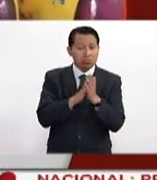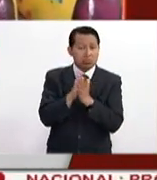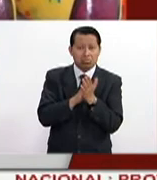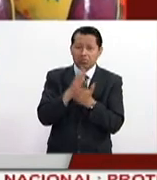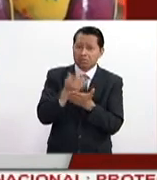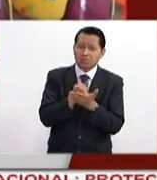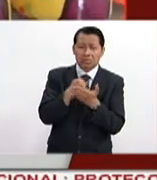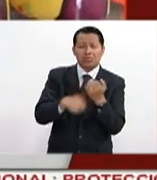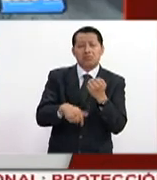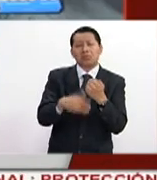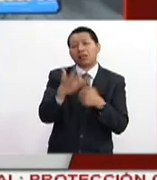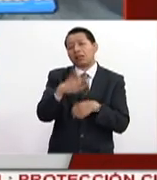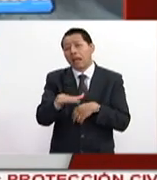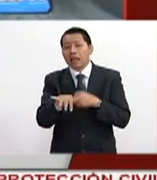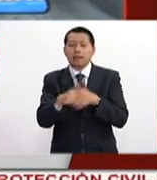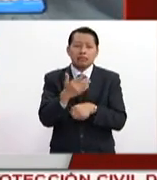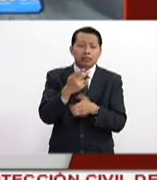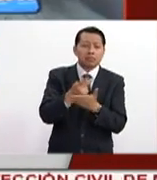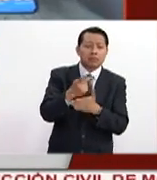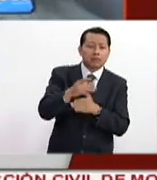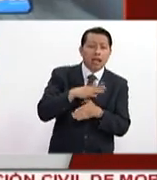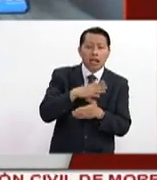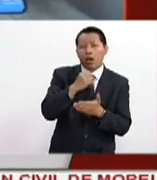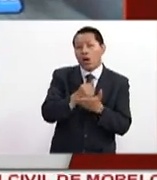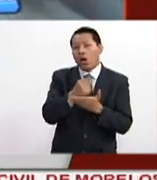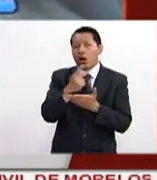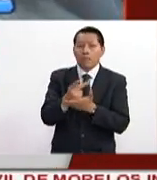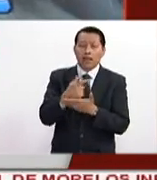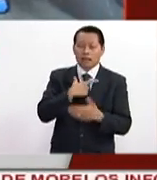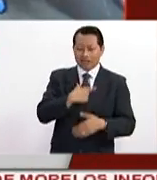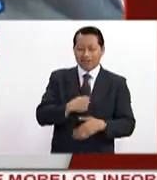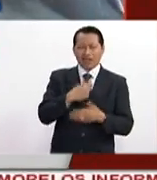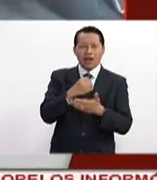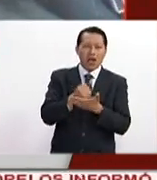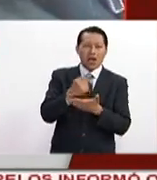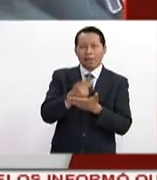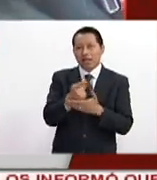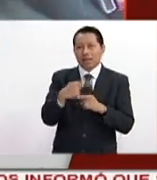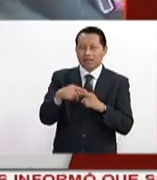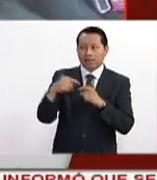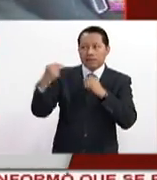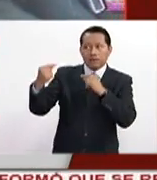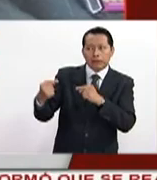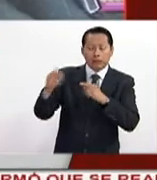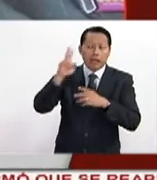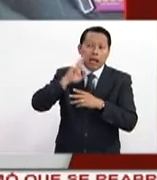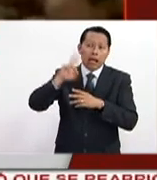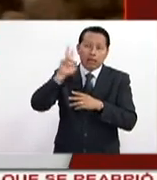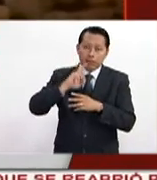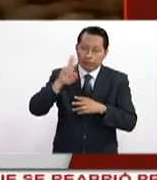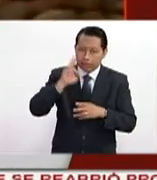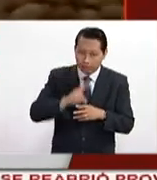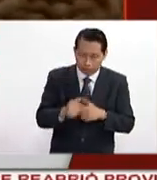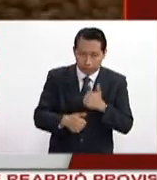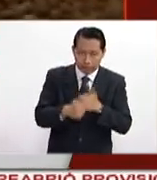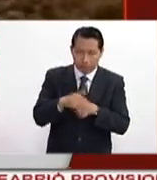ganan 10, 15 premios y tienen oro, platas, bronces. Y bueno, pues vas con esos y dices, algo debo de ganar. Pero nosotros íbamos con un tiro